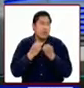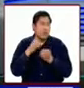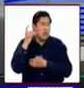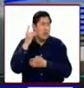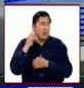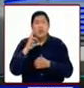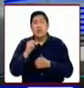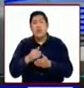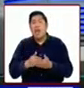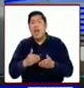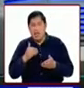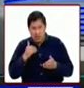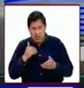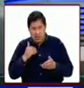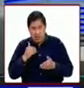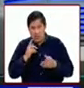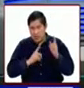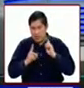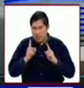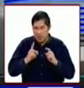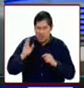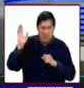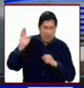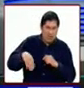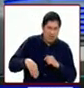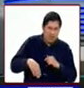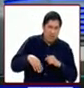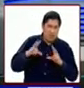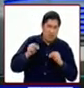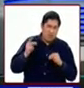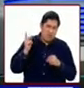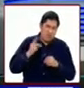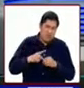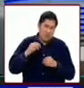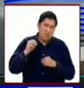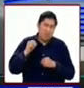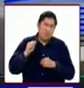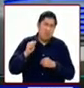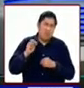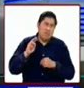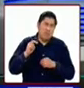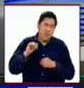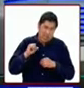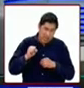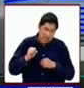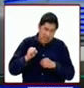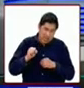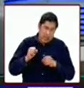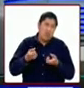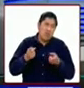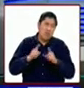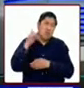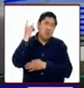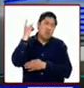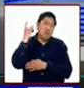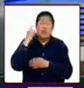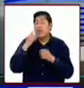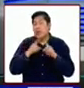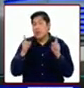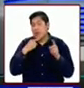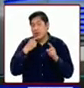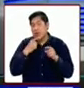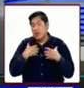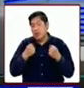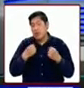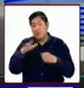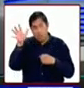que anticipar criterios. En algún momento especularon sobre, por ejemplo, la no participación de Marcelo Martins en los partidos de eliminatorias, y él